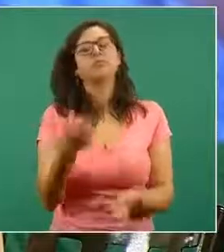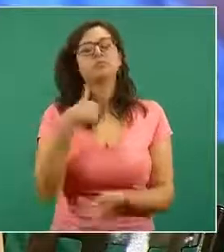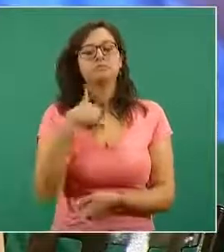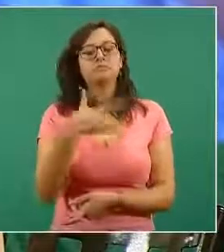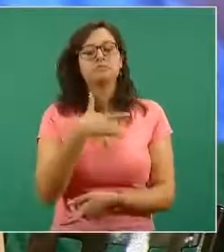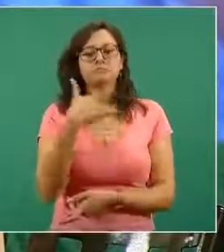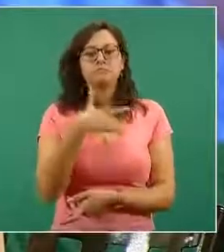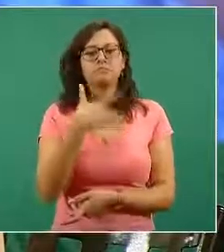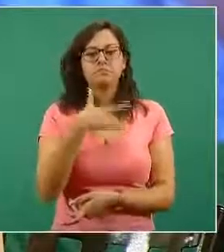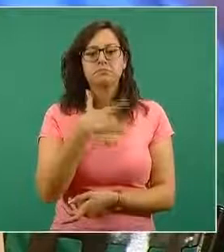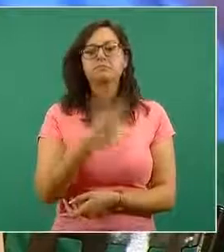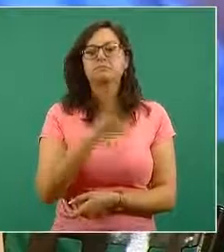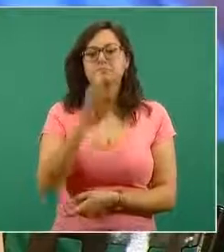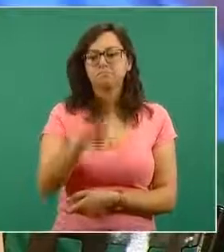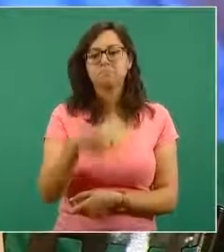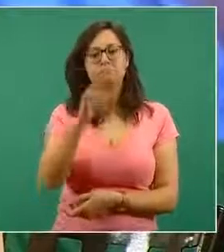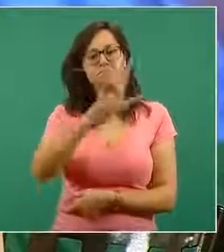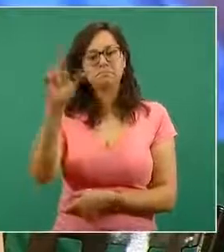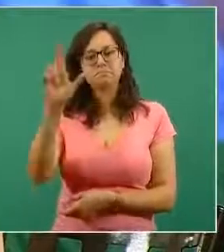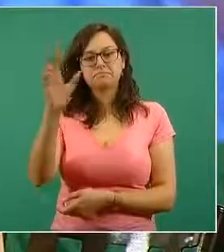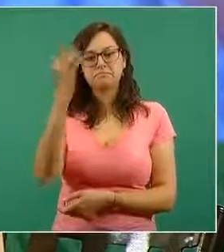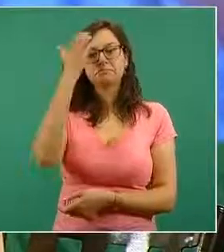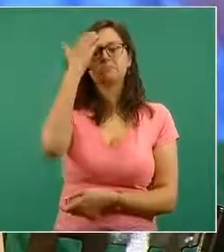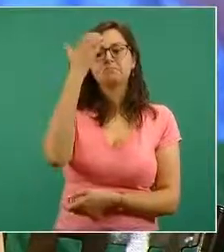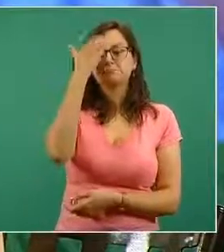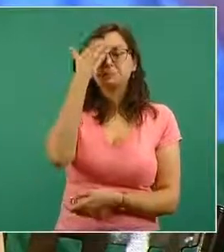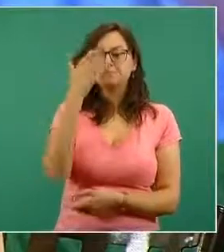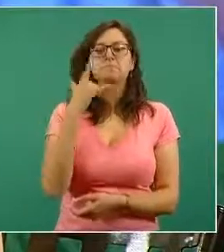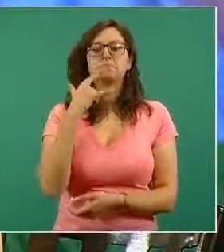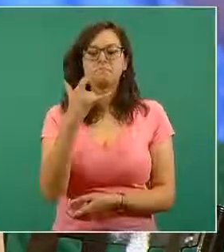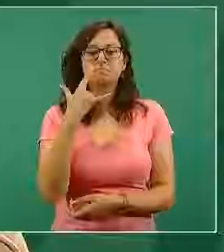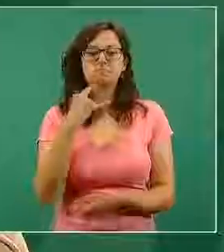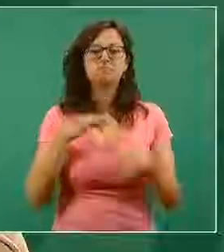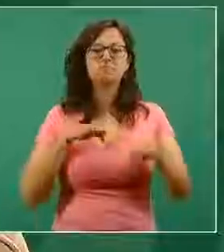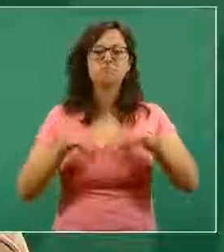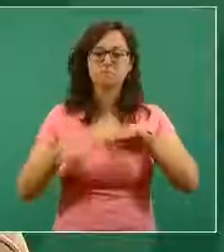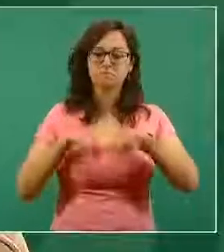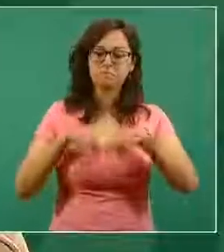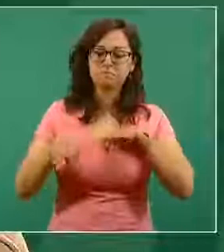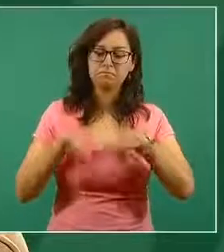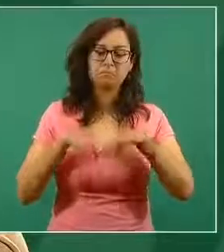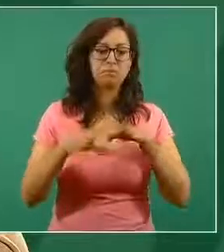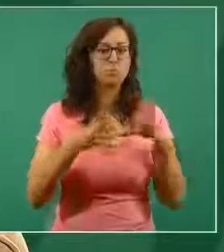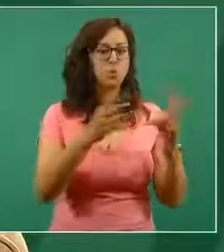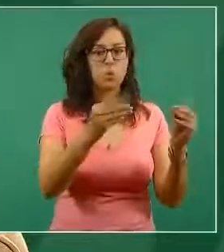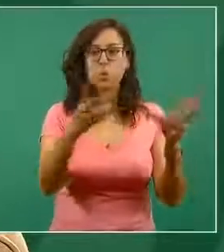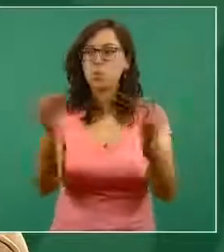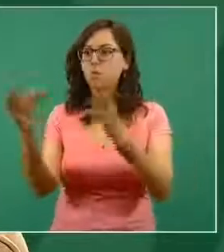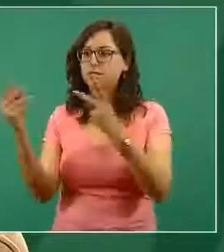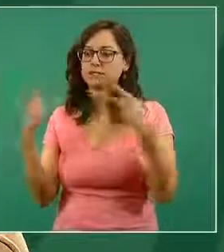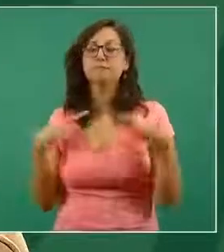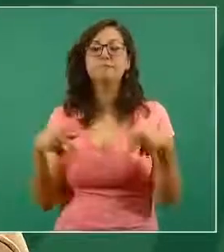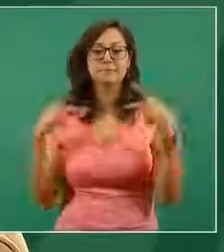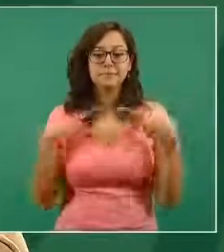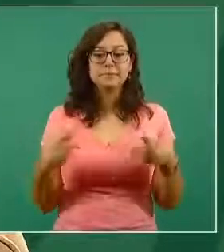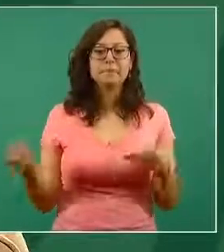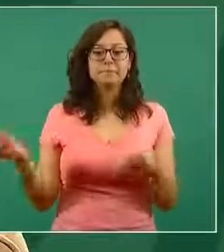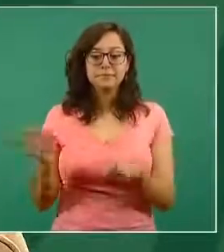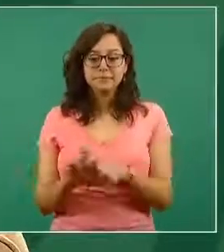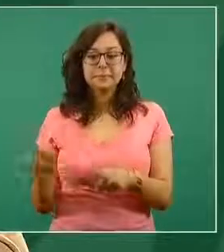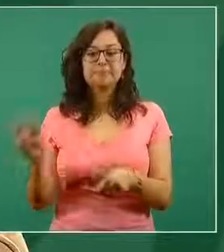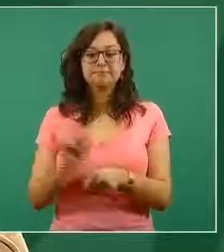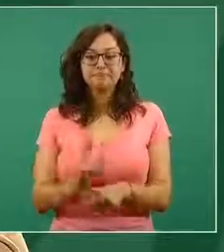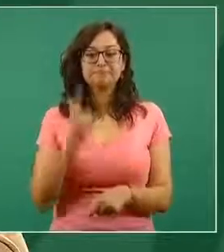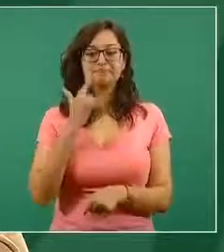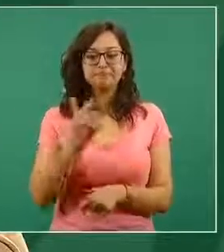digno de reconocerse, porque detrás de todo ese trabajo hay una cantidad muy importante de personas que día con día